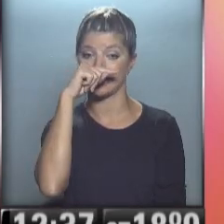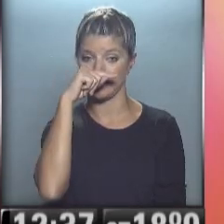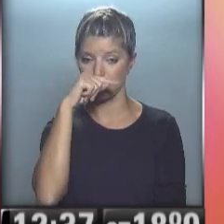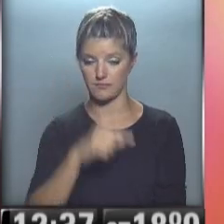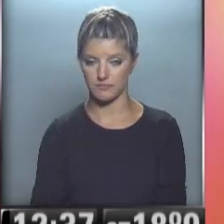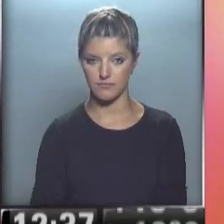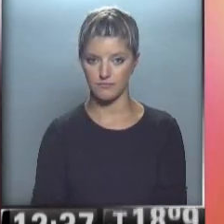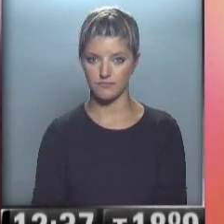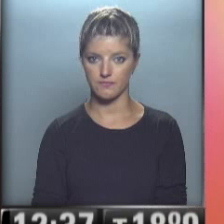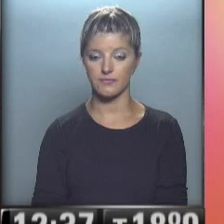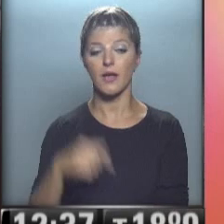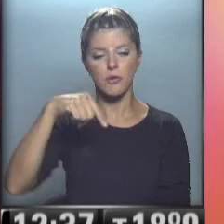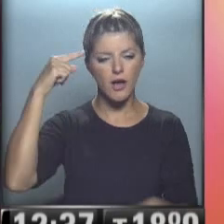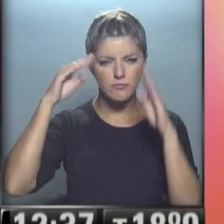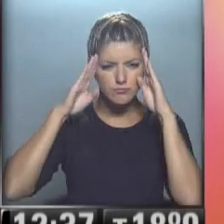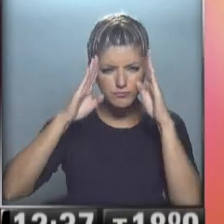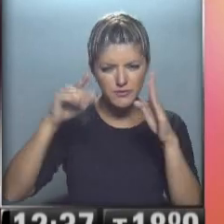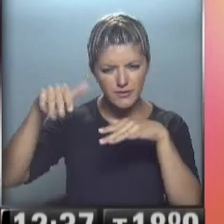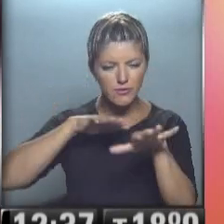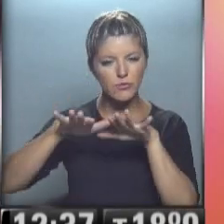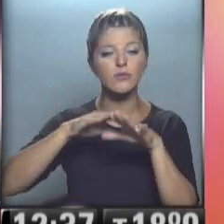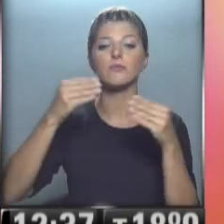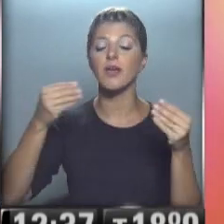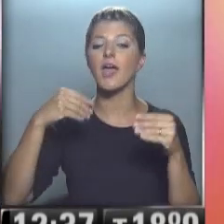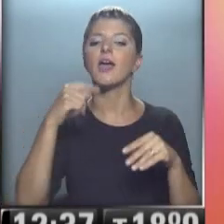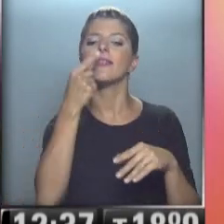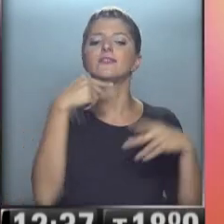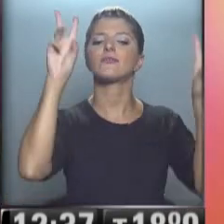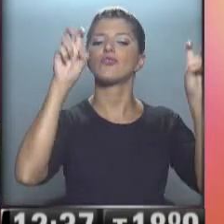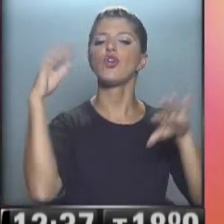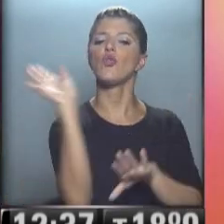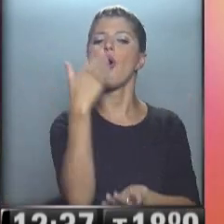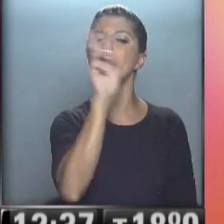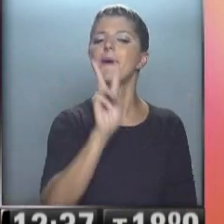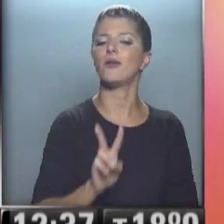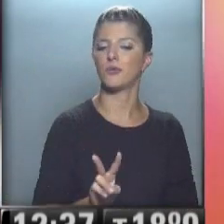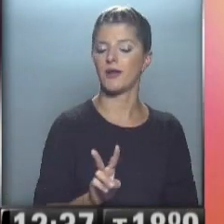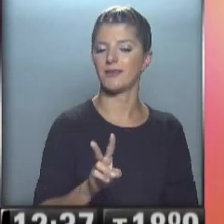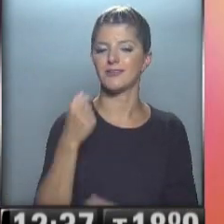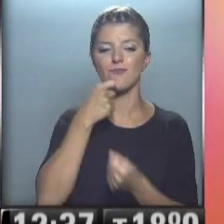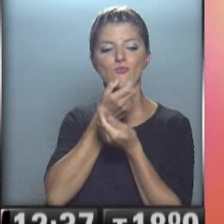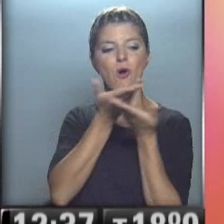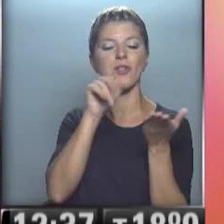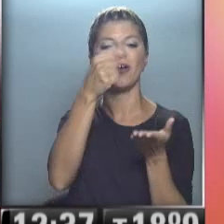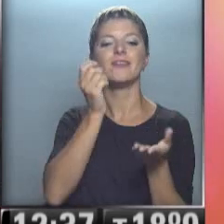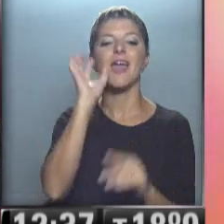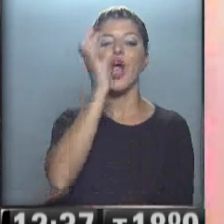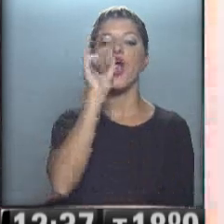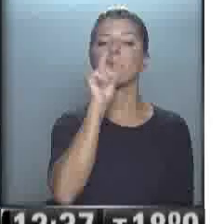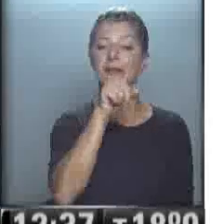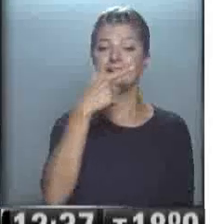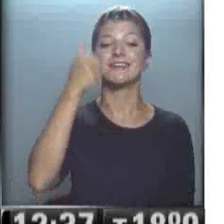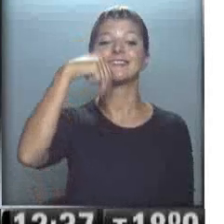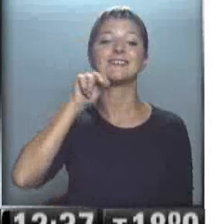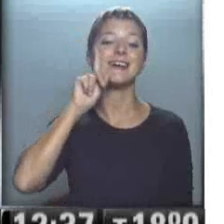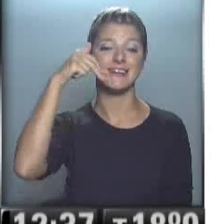67 el objetivo de la iniciativa todos somos Venezuela expuesto en las declaraciones de la colombiana San en